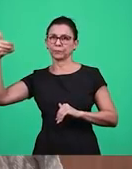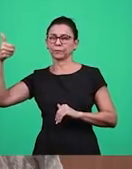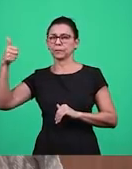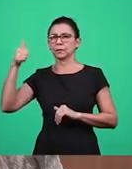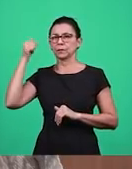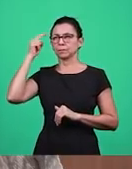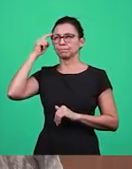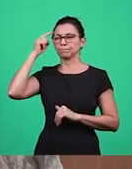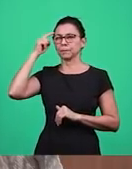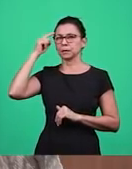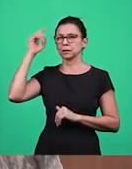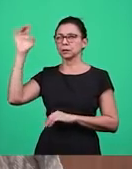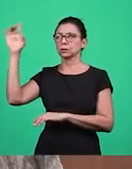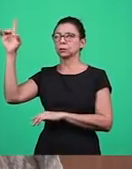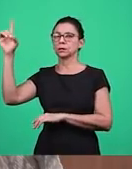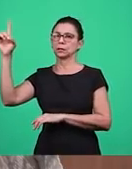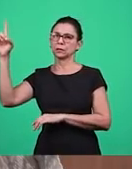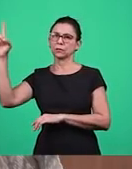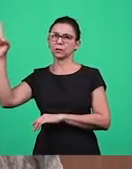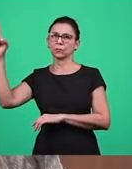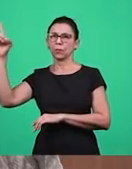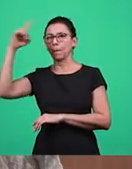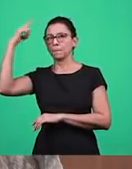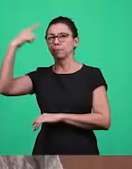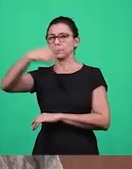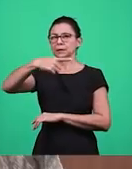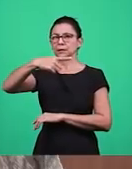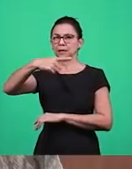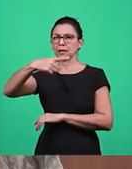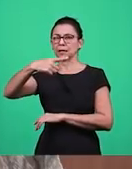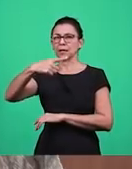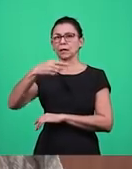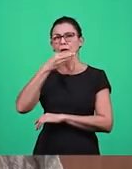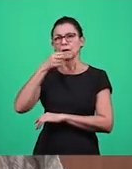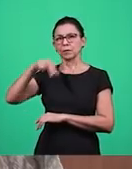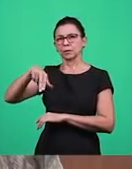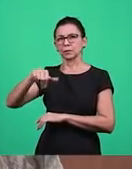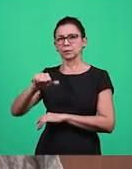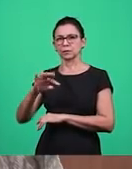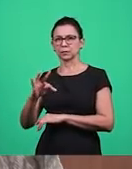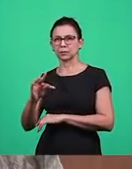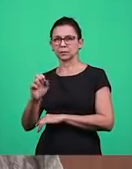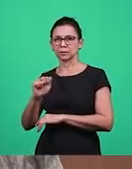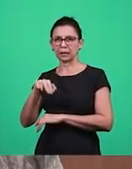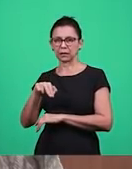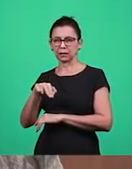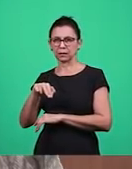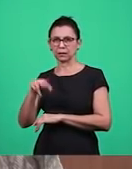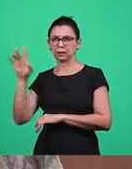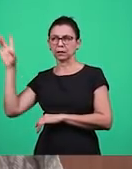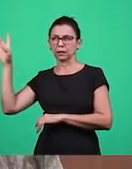él un regalo de parte de Dios. Y este regalo, Natán llegó a él para conversar con